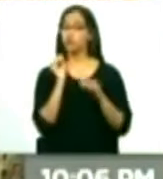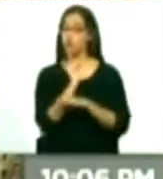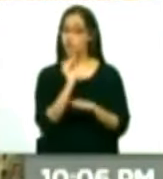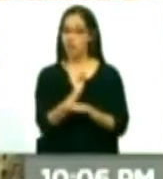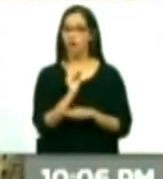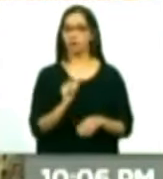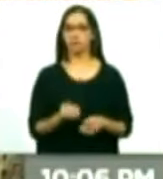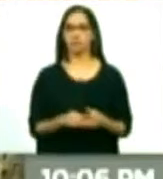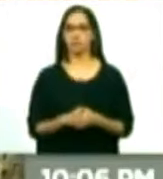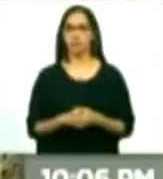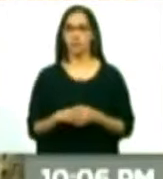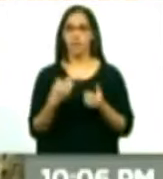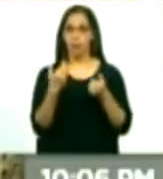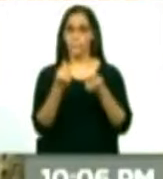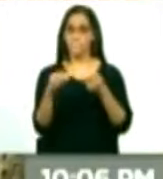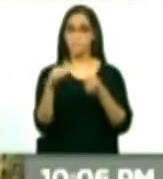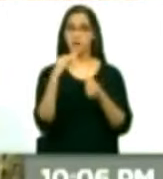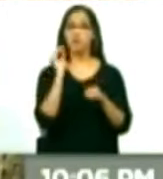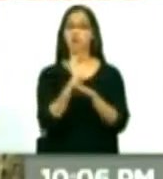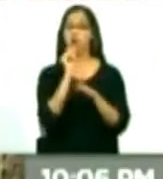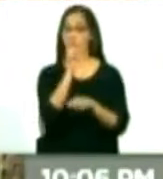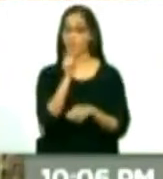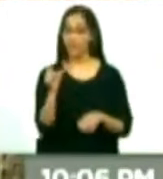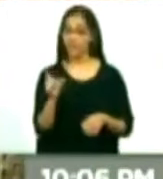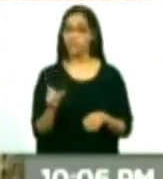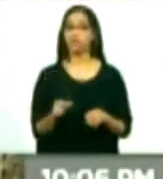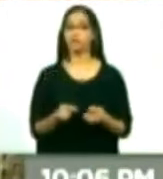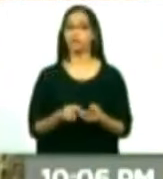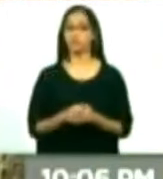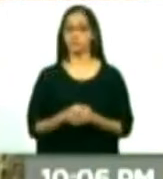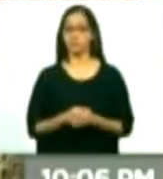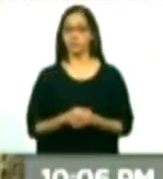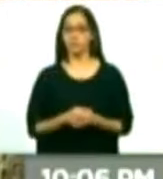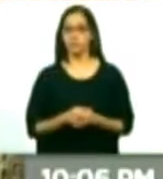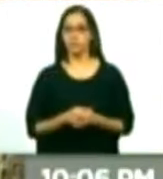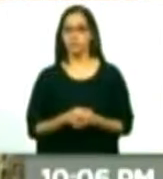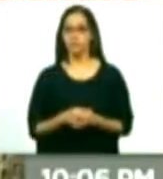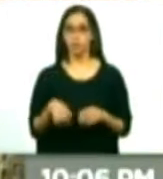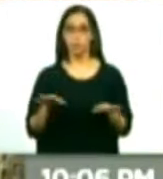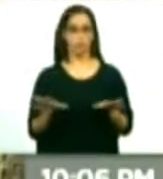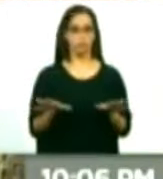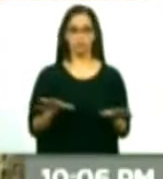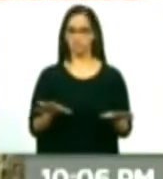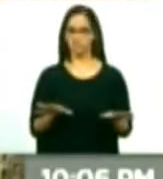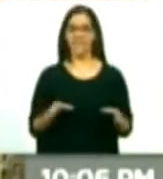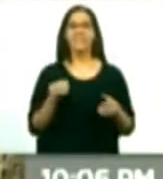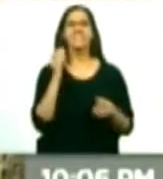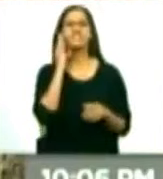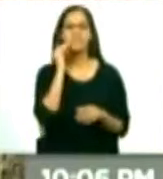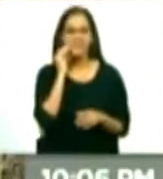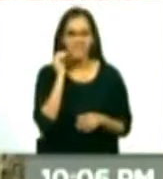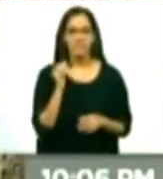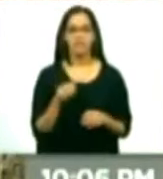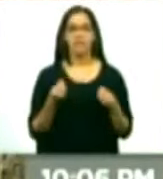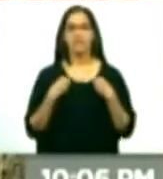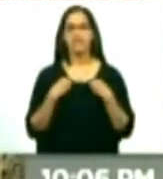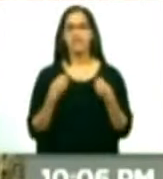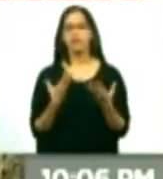José Vicente me manda mensajes, cuidado con esa gente que anda por ahí en tal cosa. Y uno se alerta, es la experiencia de haber vivido